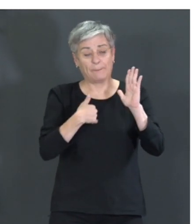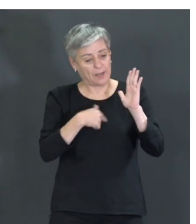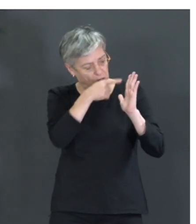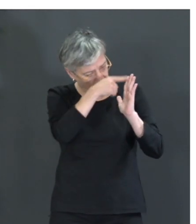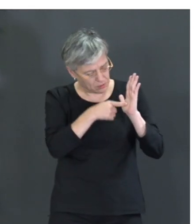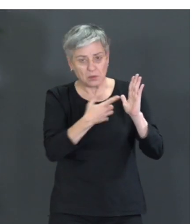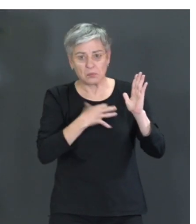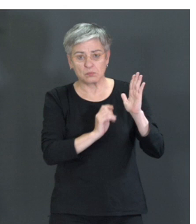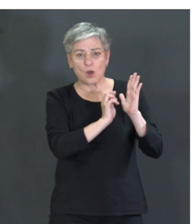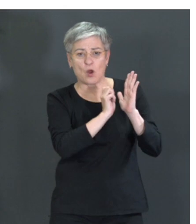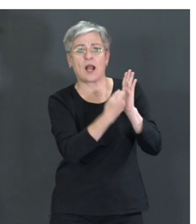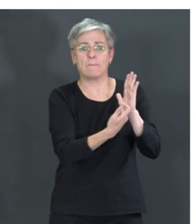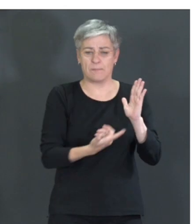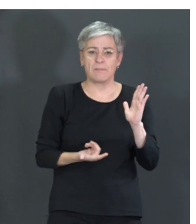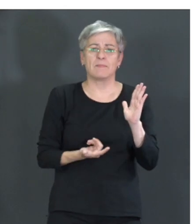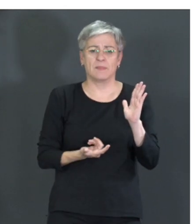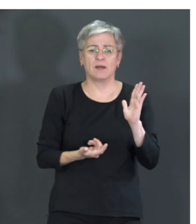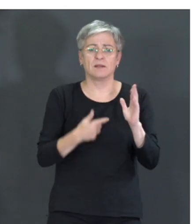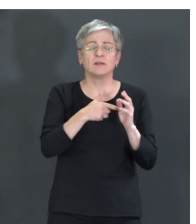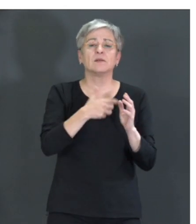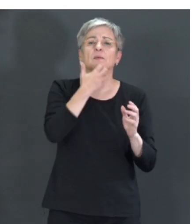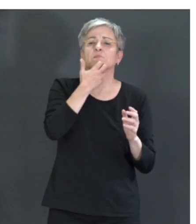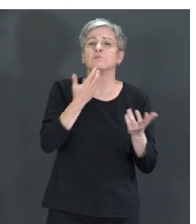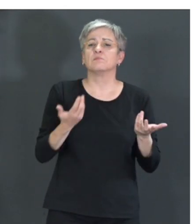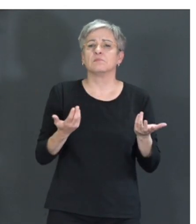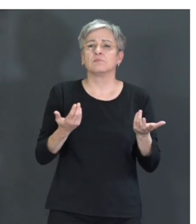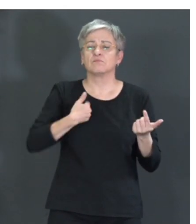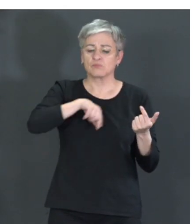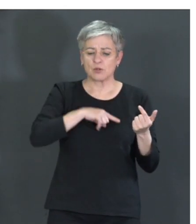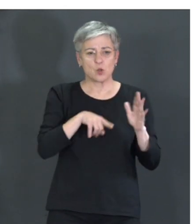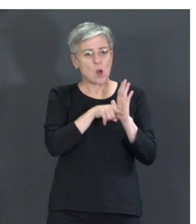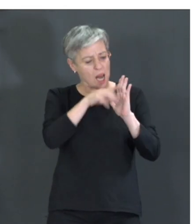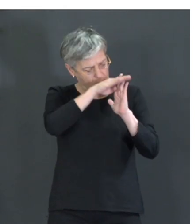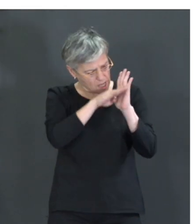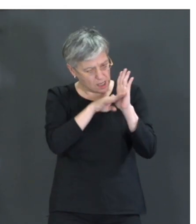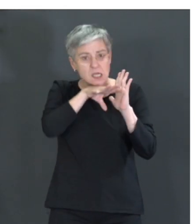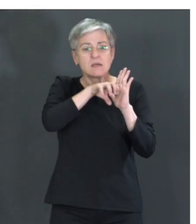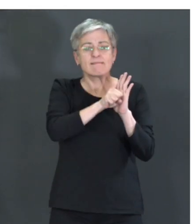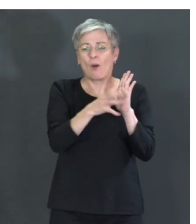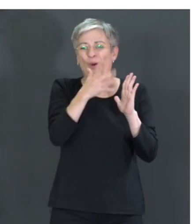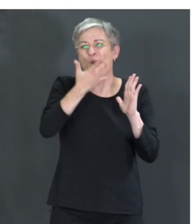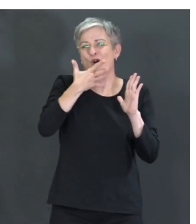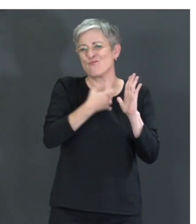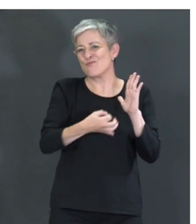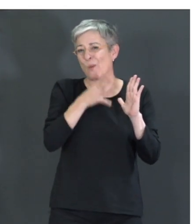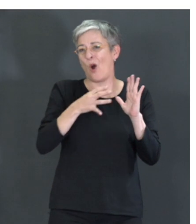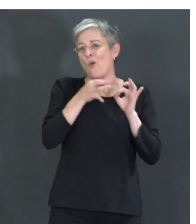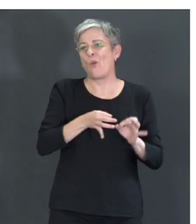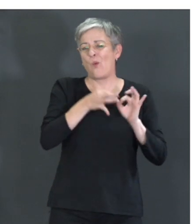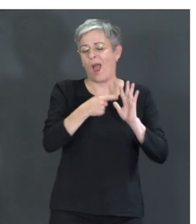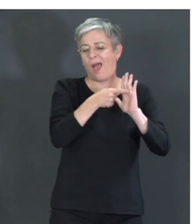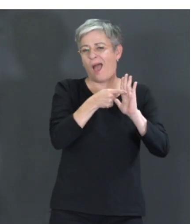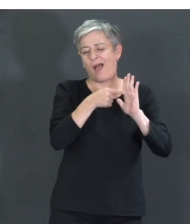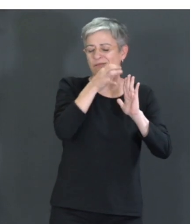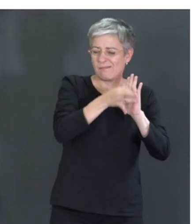puede cambiar, ¿no? Y entonces nos aferramos a lo conocido, a lo que hemos hecho siempre, ¿no?